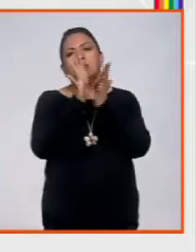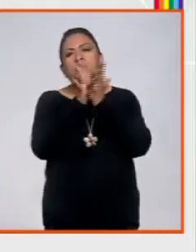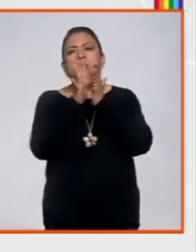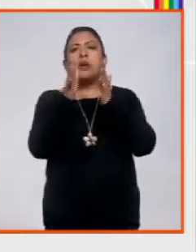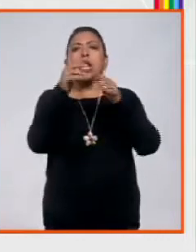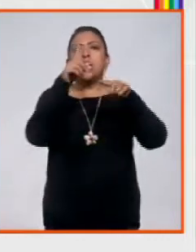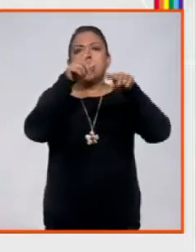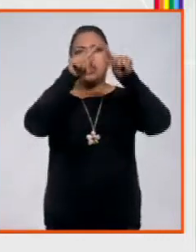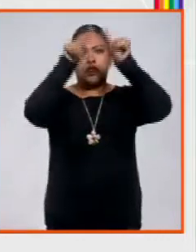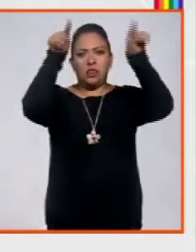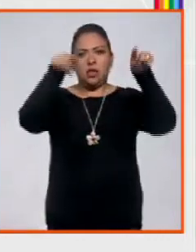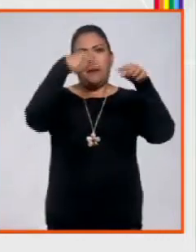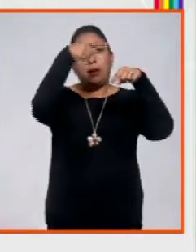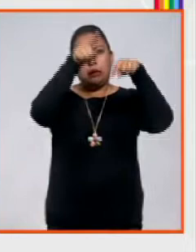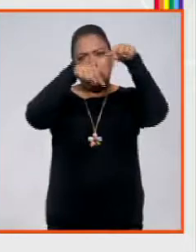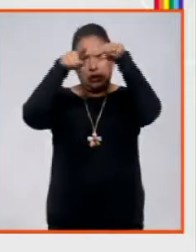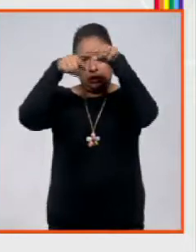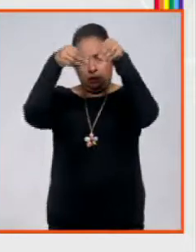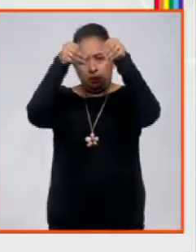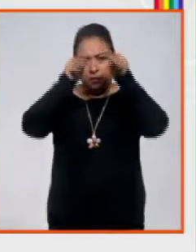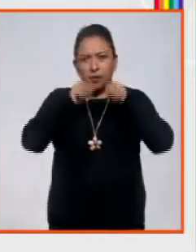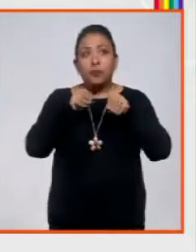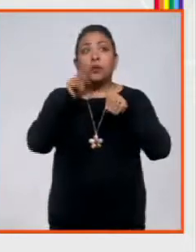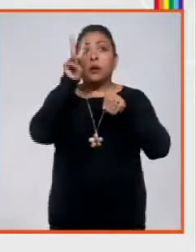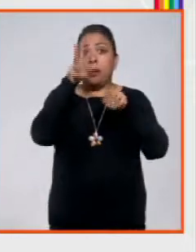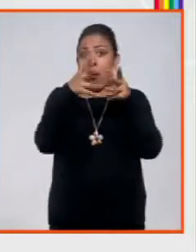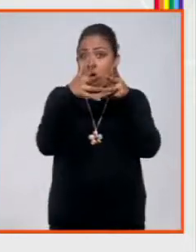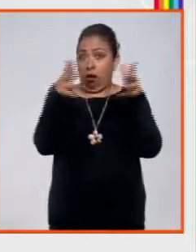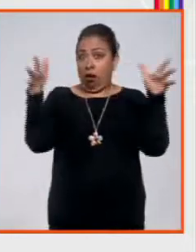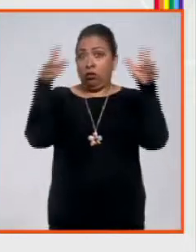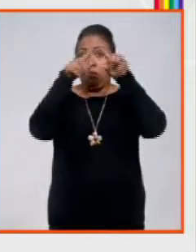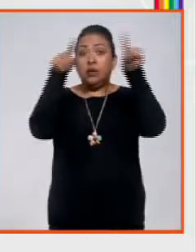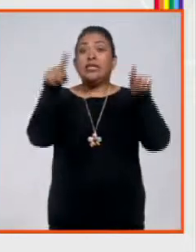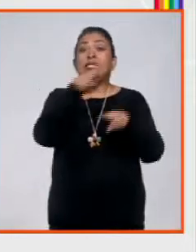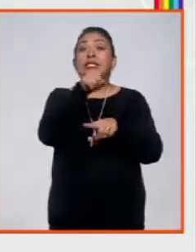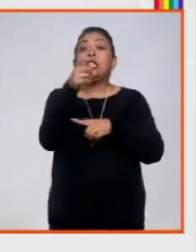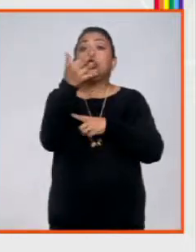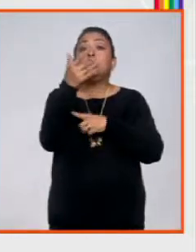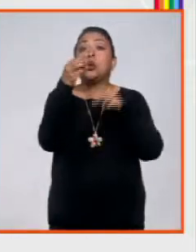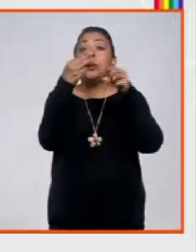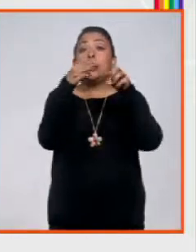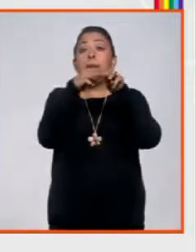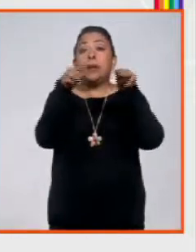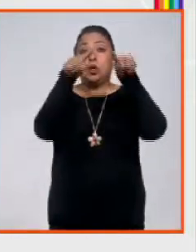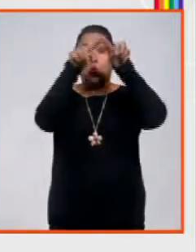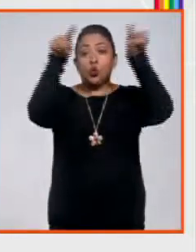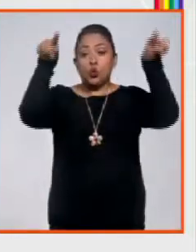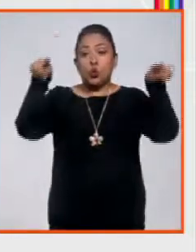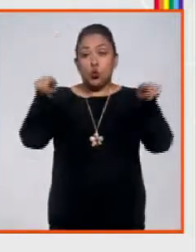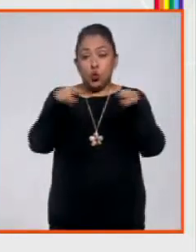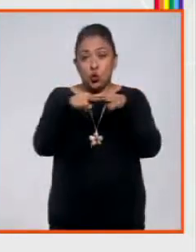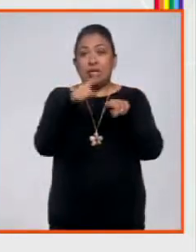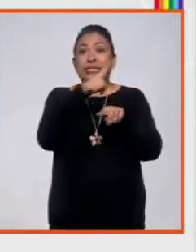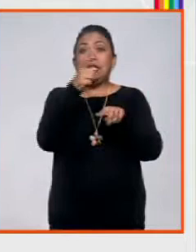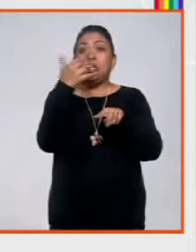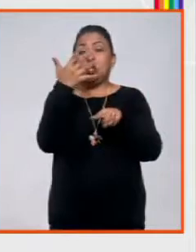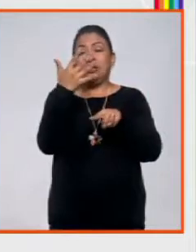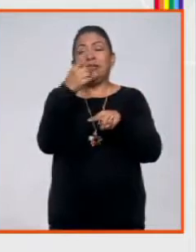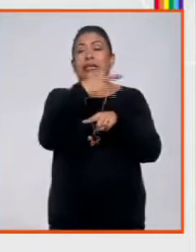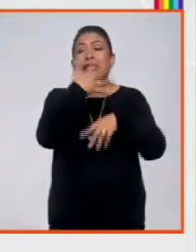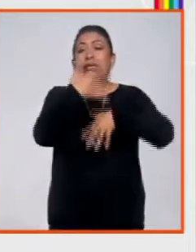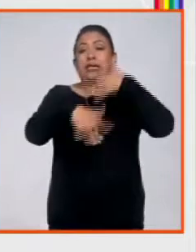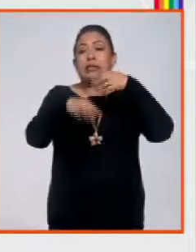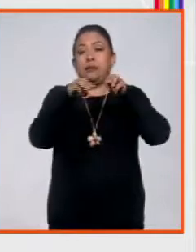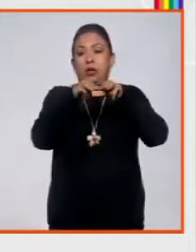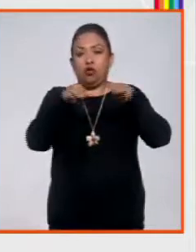desmontable de grandes dimensiones en 150 metros cuadrados 15 metros de largo sin que su